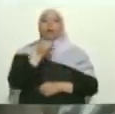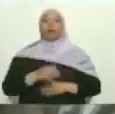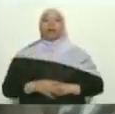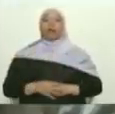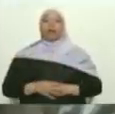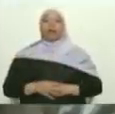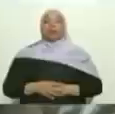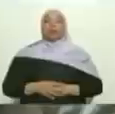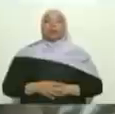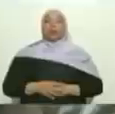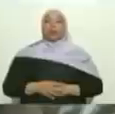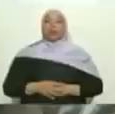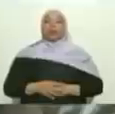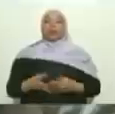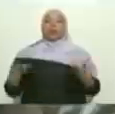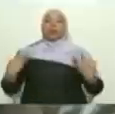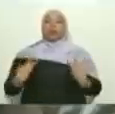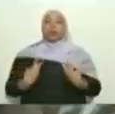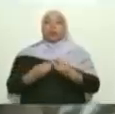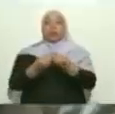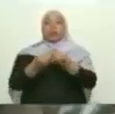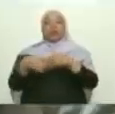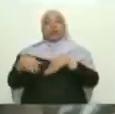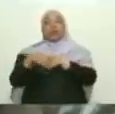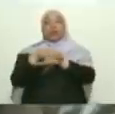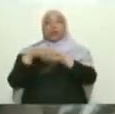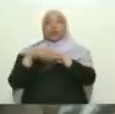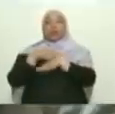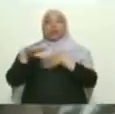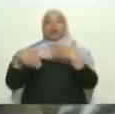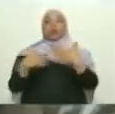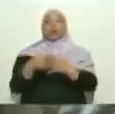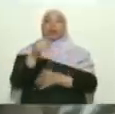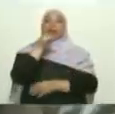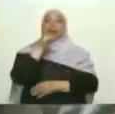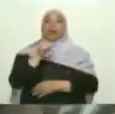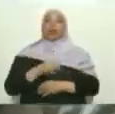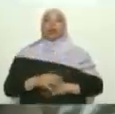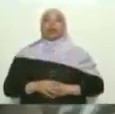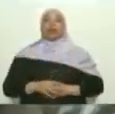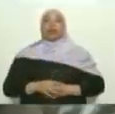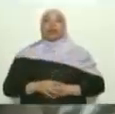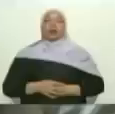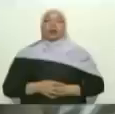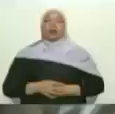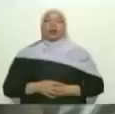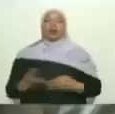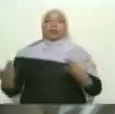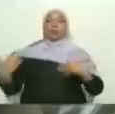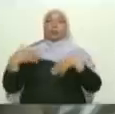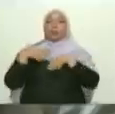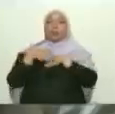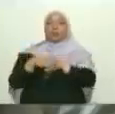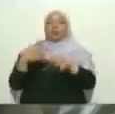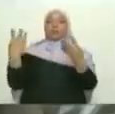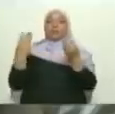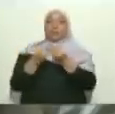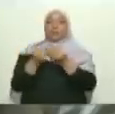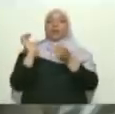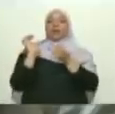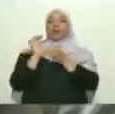fuese por todo lo que implicó ese intento